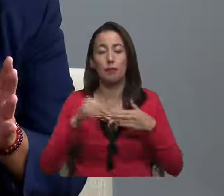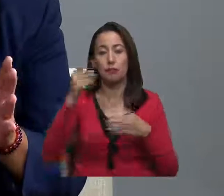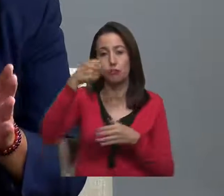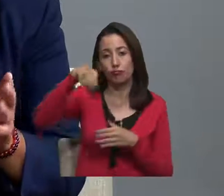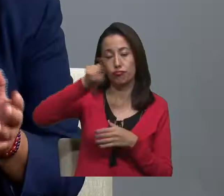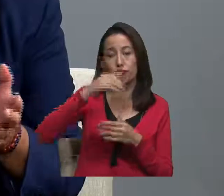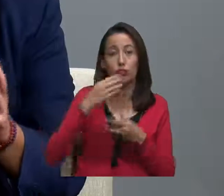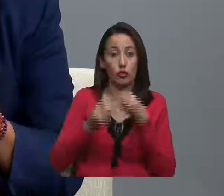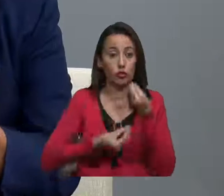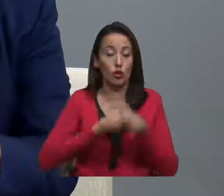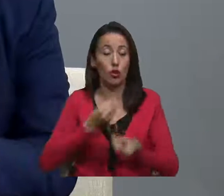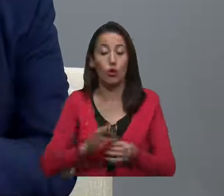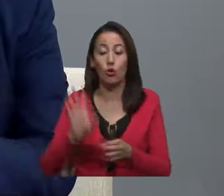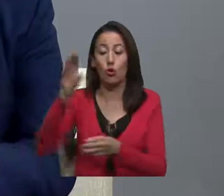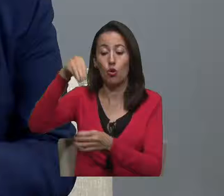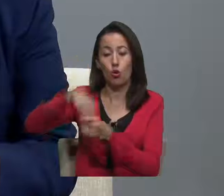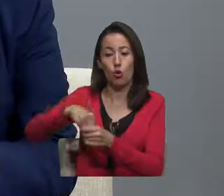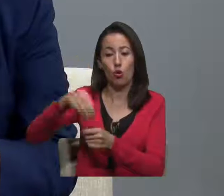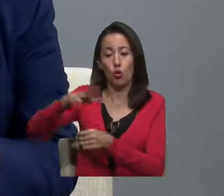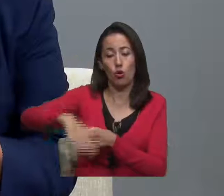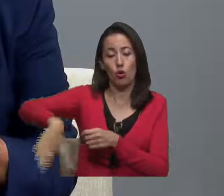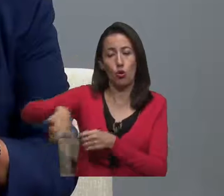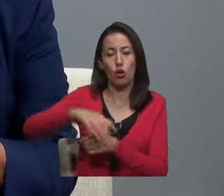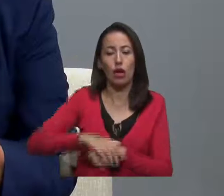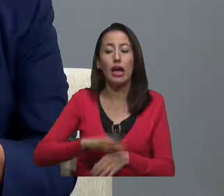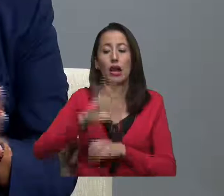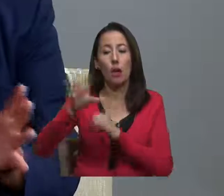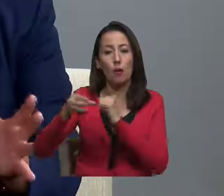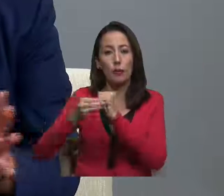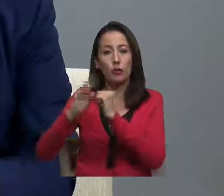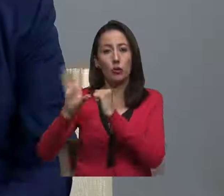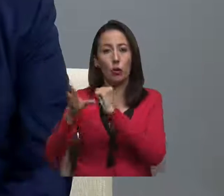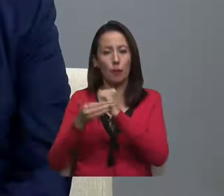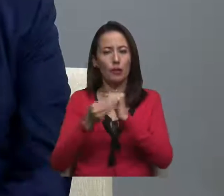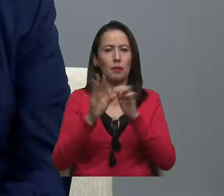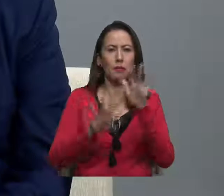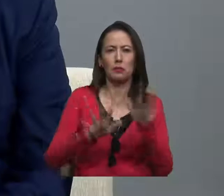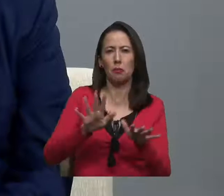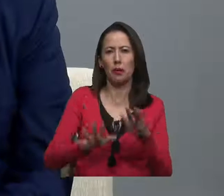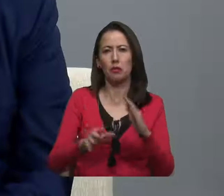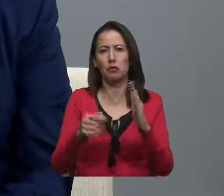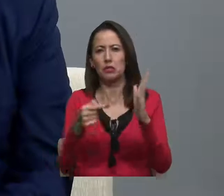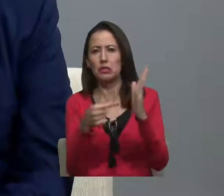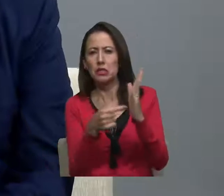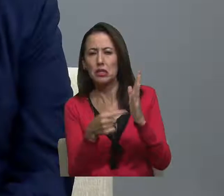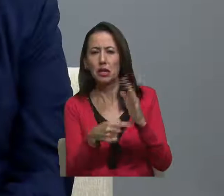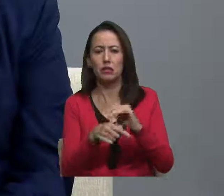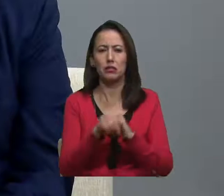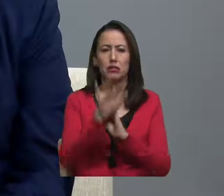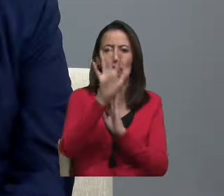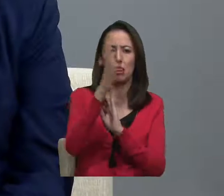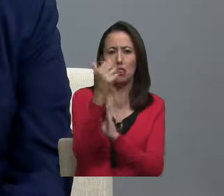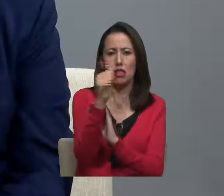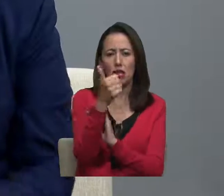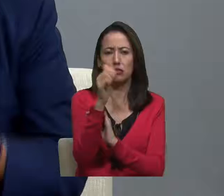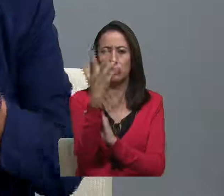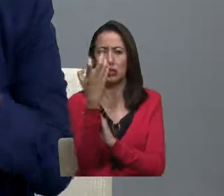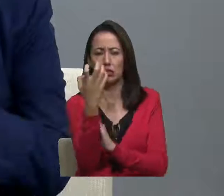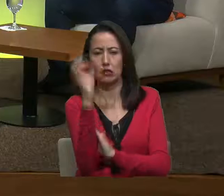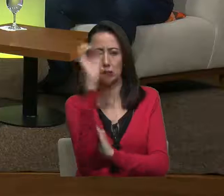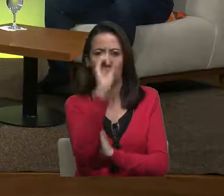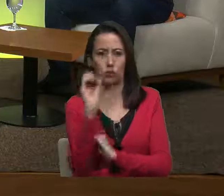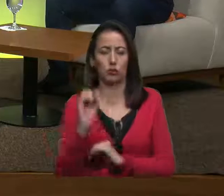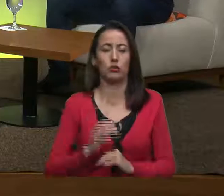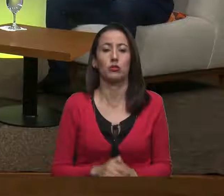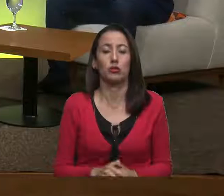internacional eso le tiene un castigo del 10 15 por ciento podríamos hablar de alrededor de 35 86 mil millones de euros esa es la